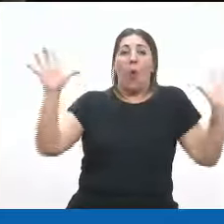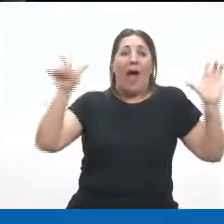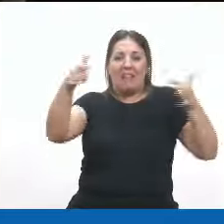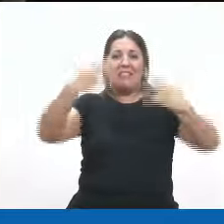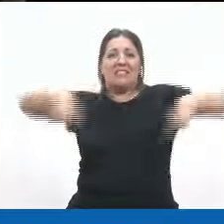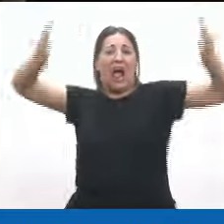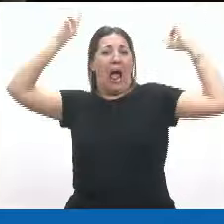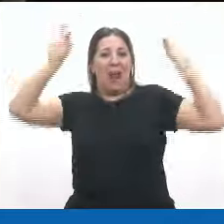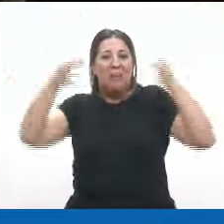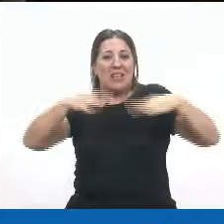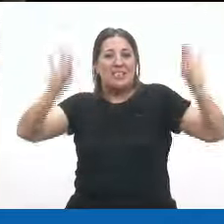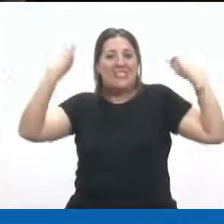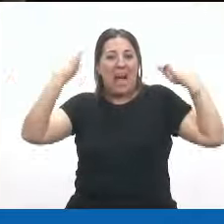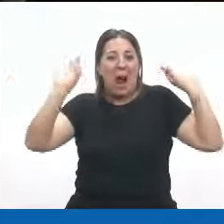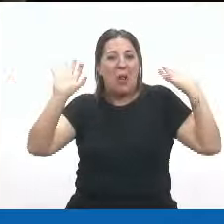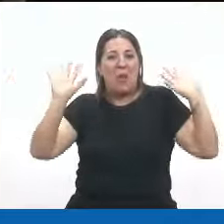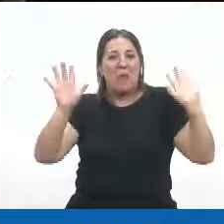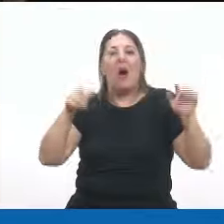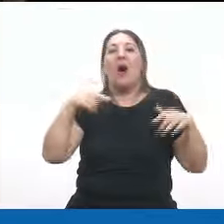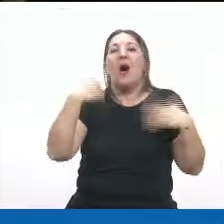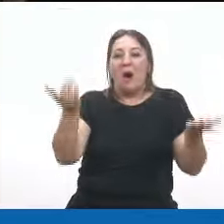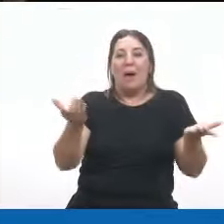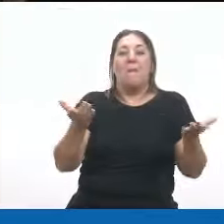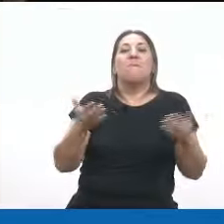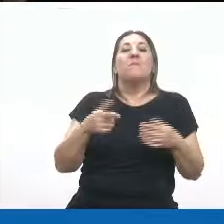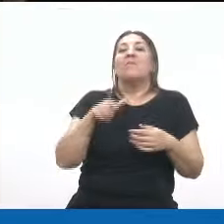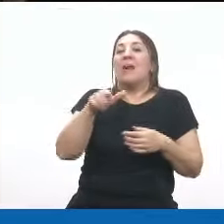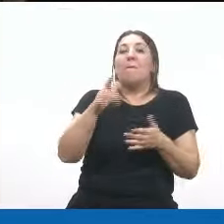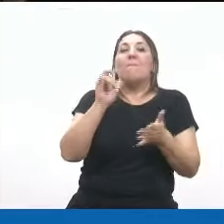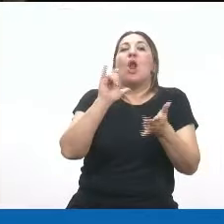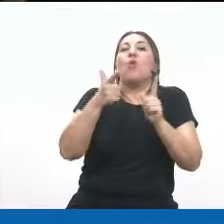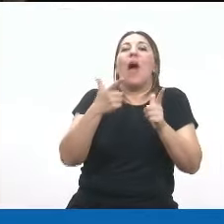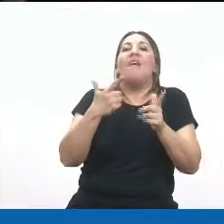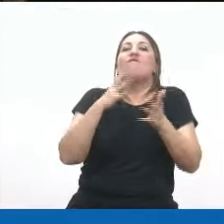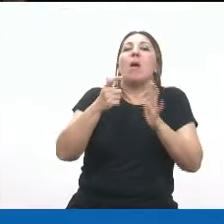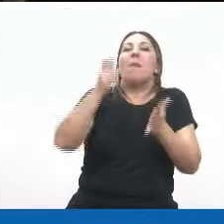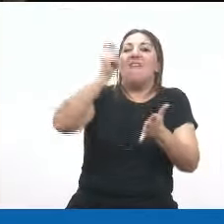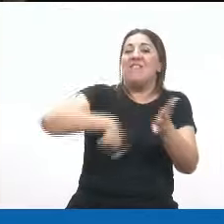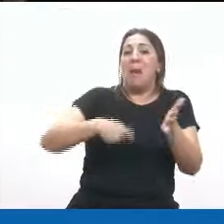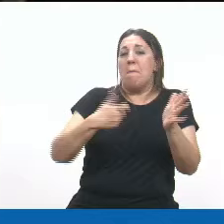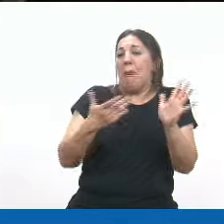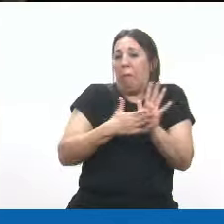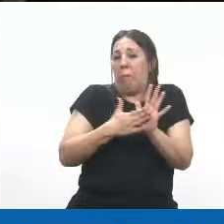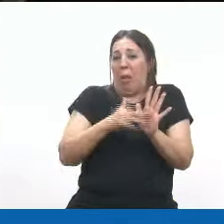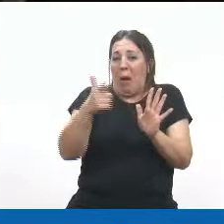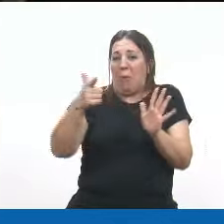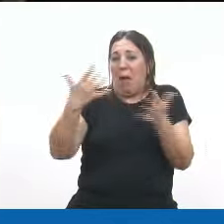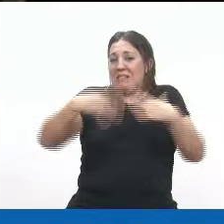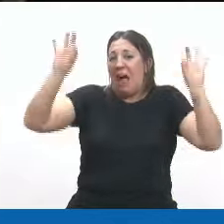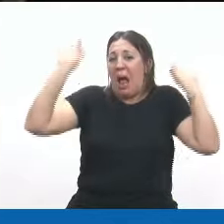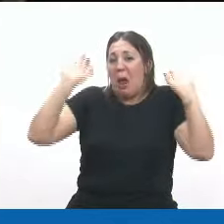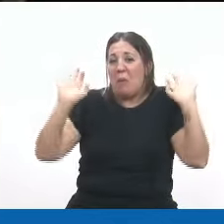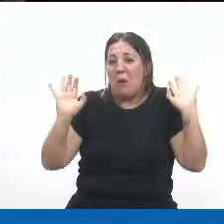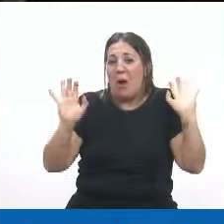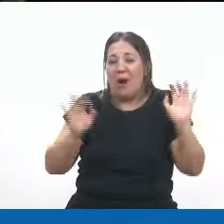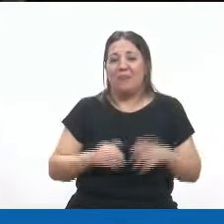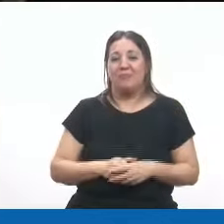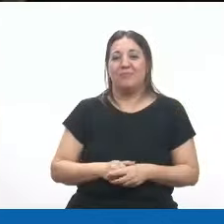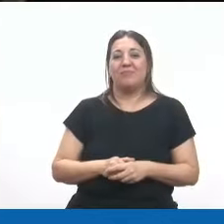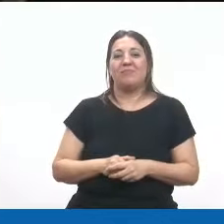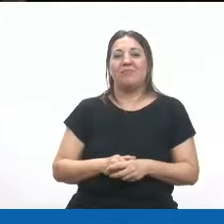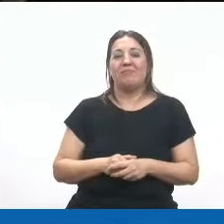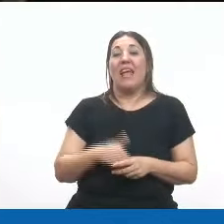es el ideólogo de muchas políticas faas Pero bueno no tiene la firma no deja el gancho y la verdad es